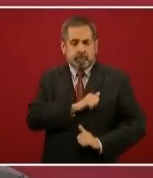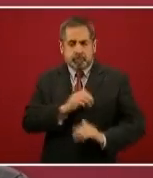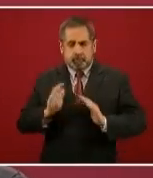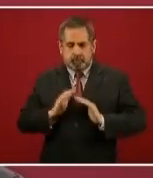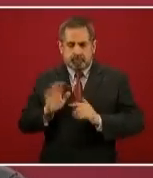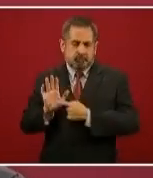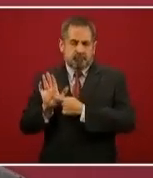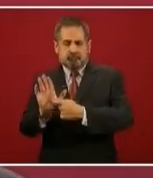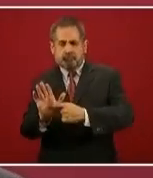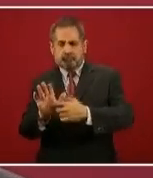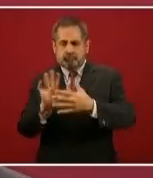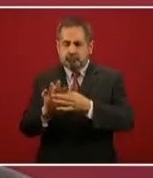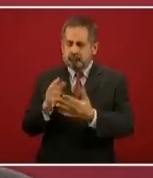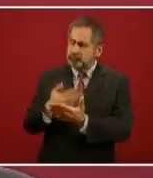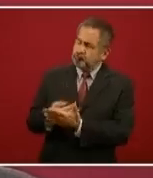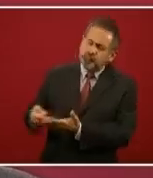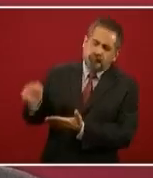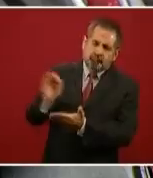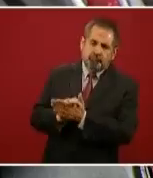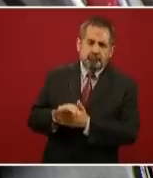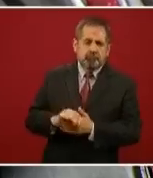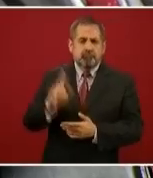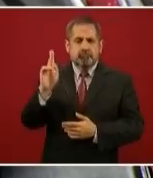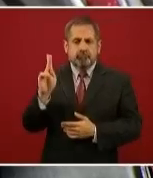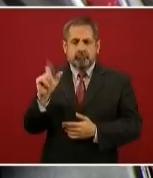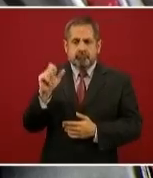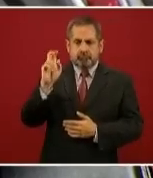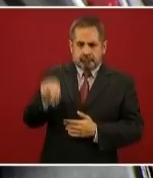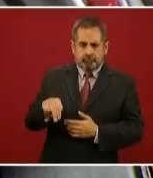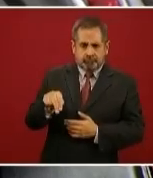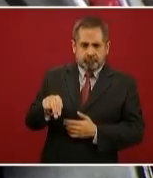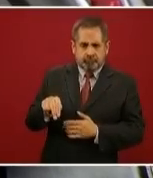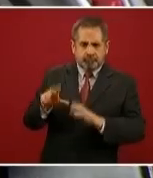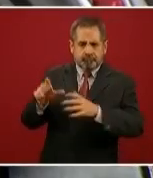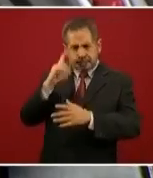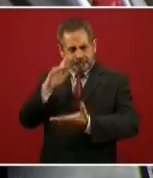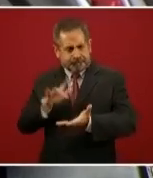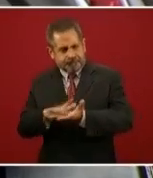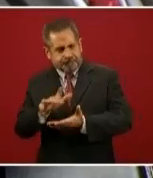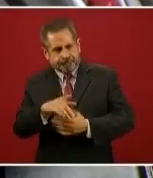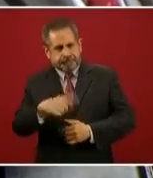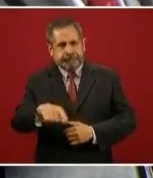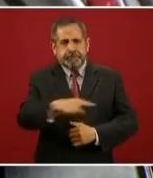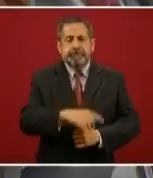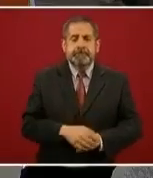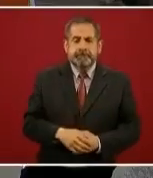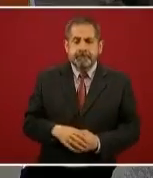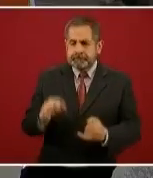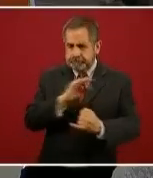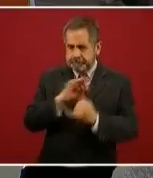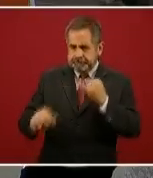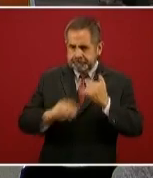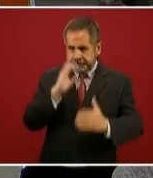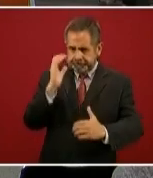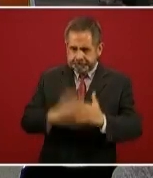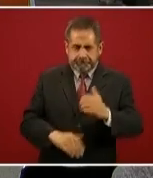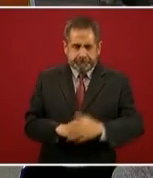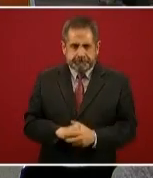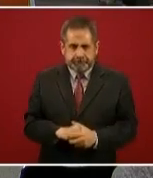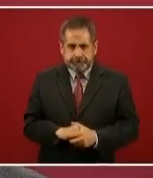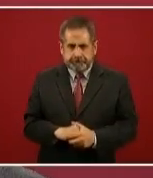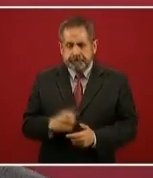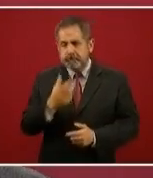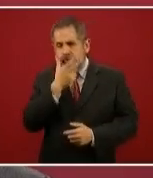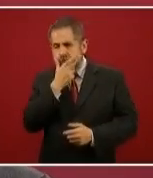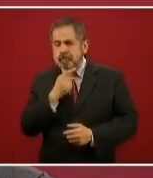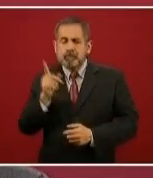por supuesto también heroicas, el plan de apoyo a la población civil. Cierro diciendo,